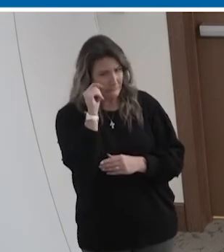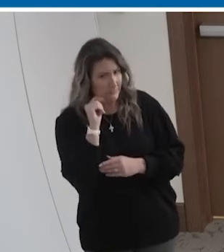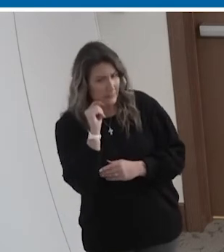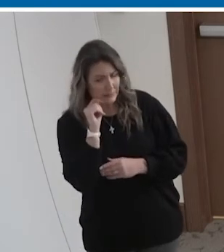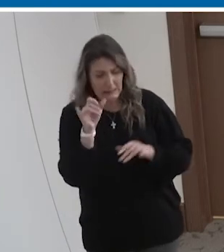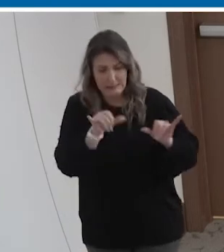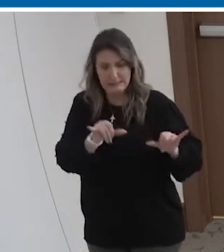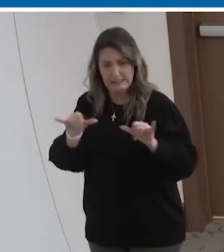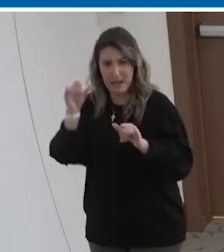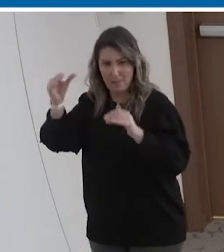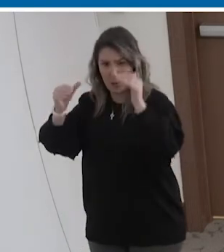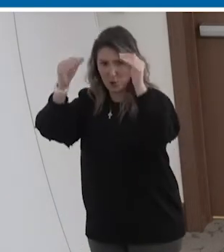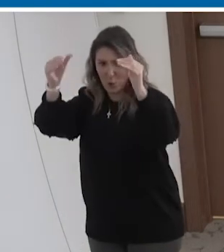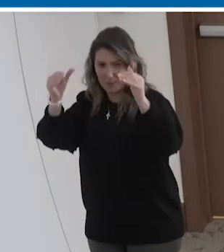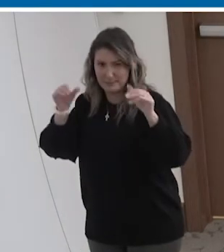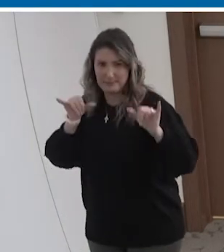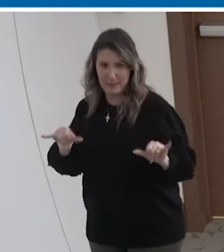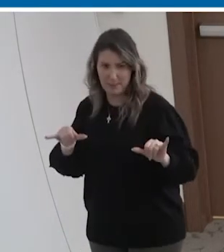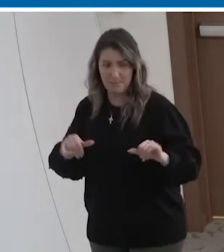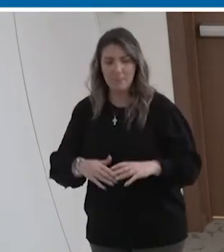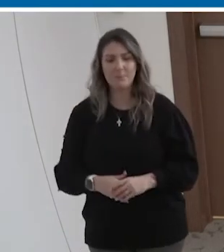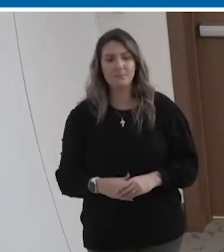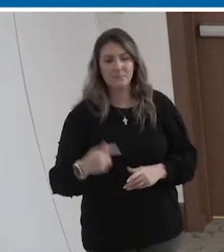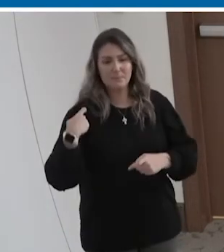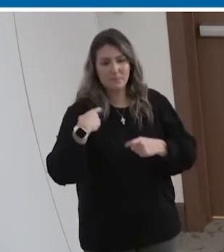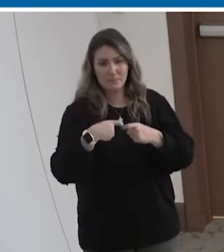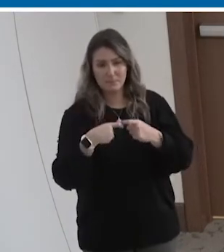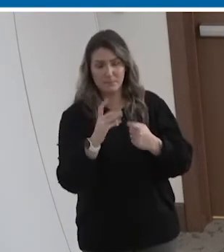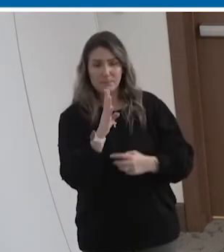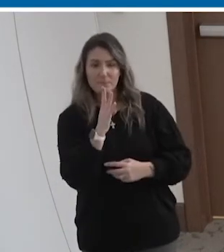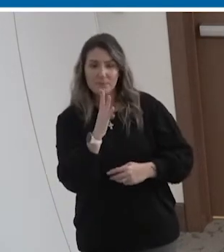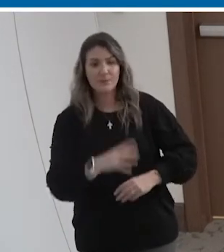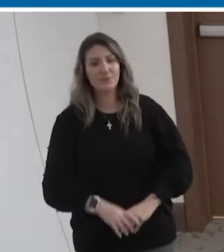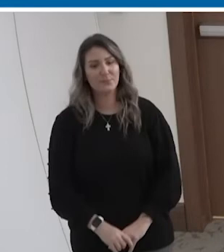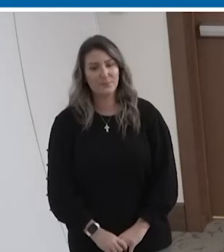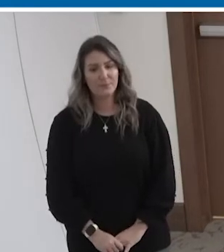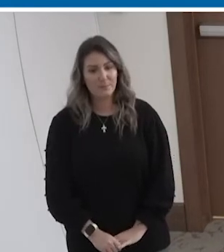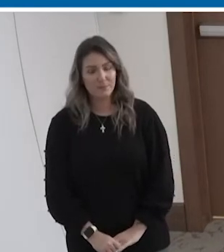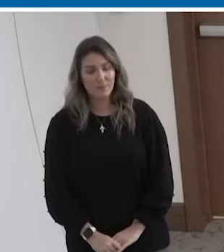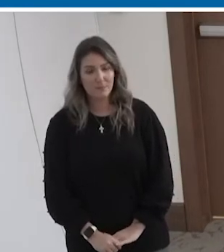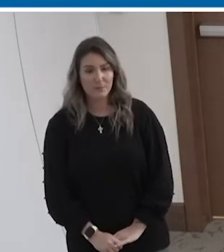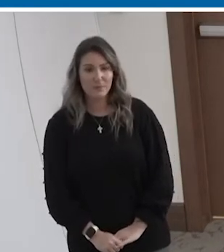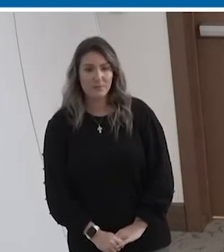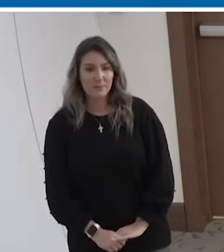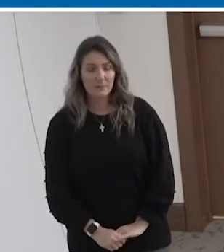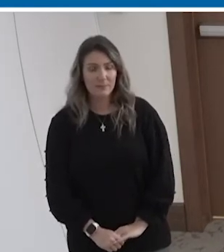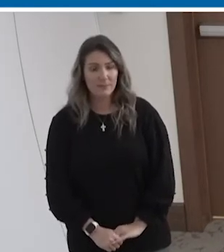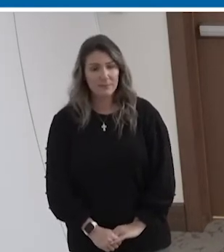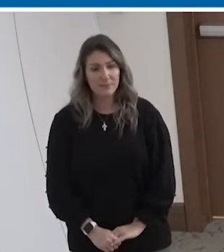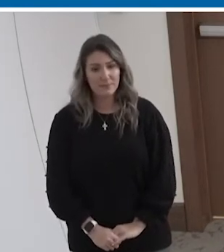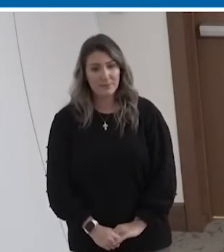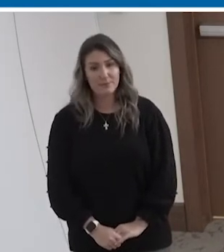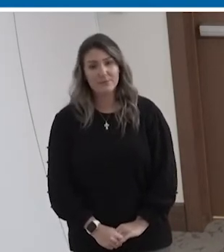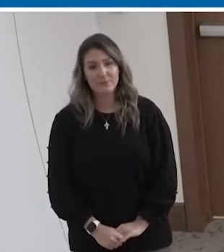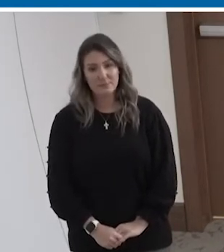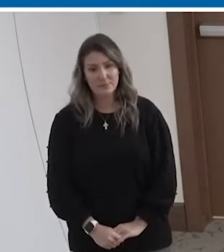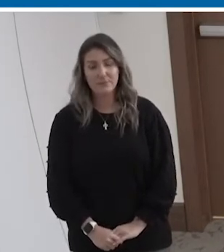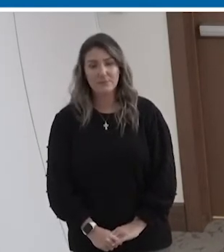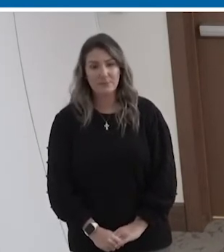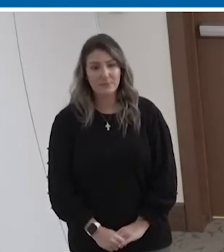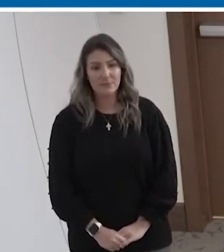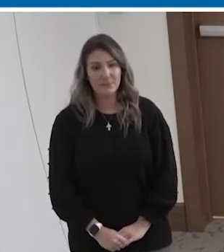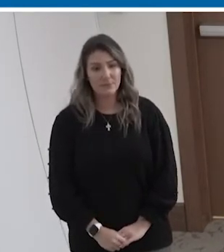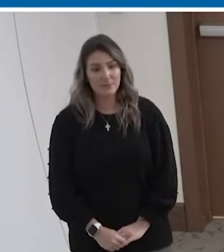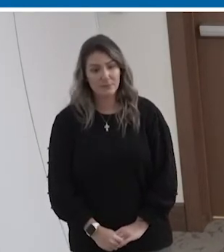as adults. Esa es muy buena pregunta. La dosis para adolescentes de 12 para arriba es la misma que para